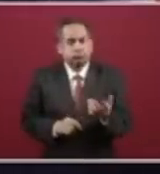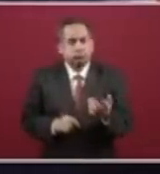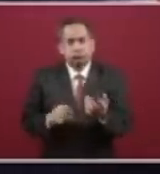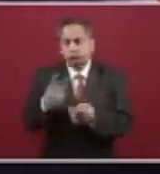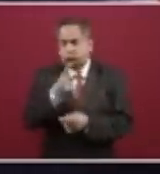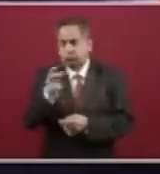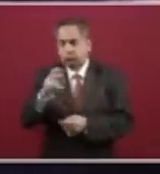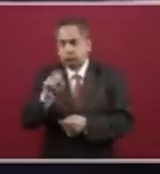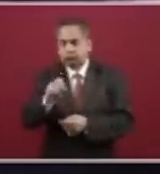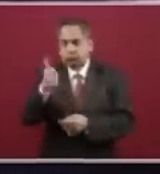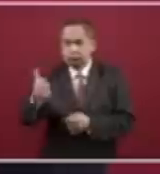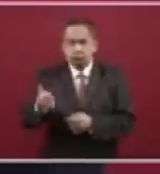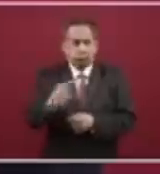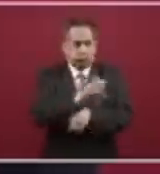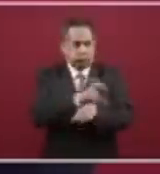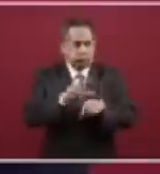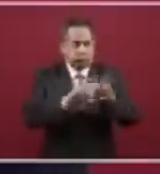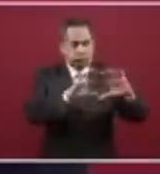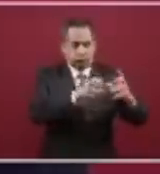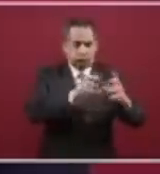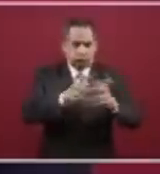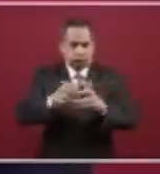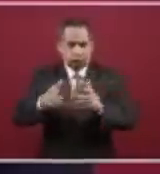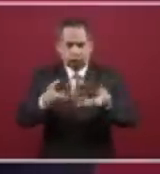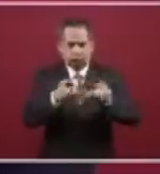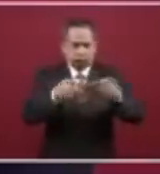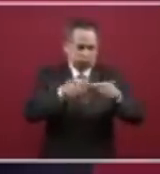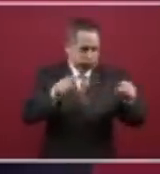266 coordinaciones territoriales